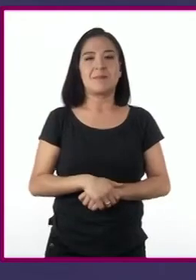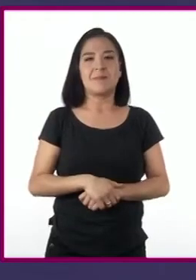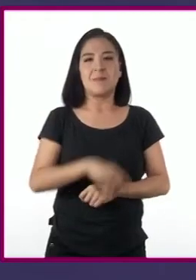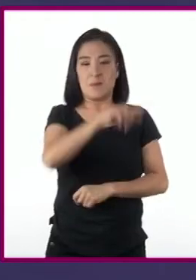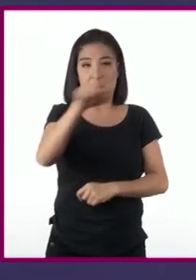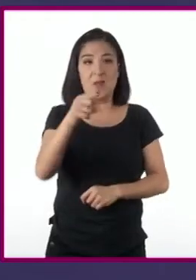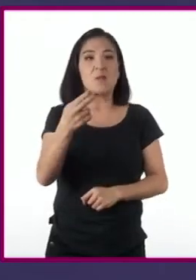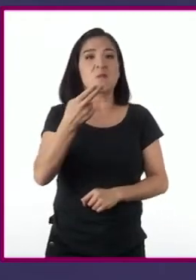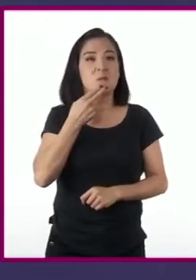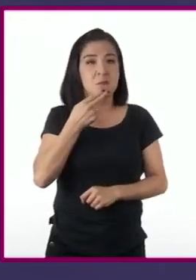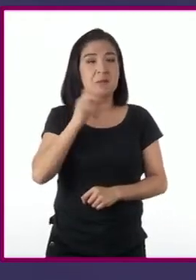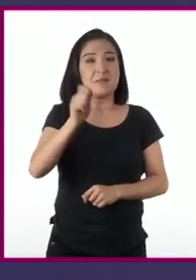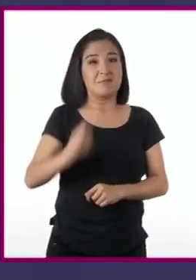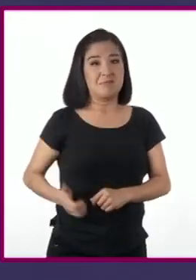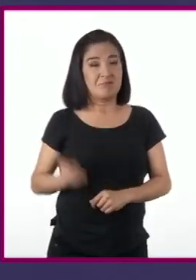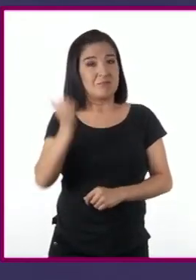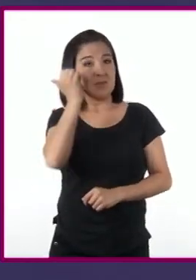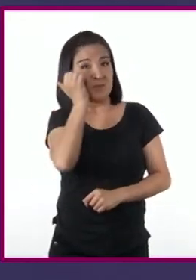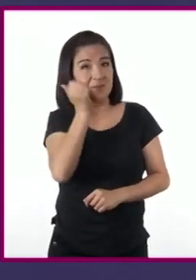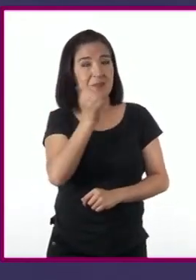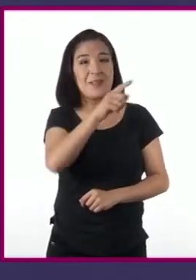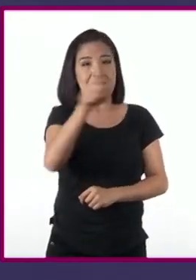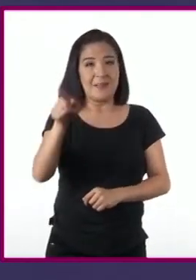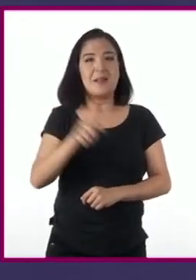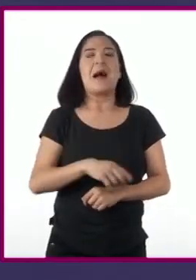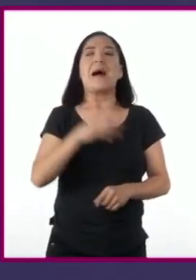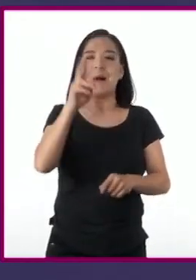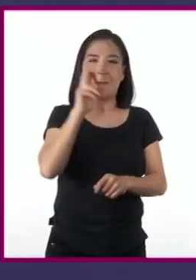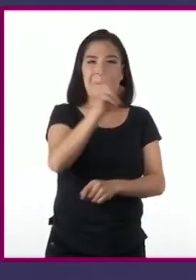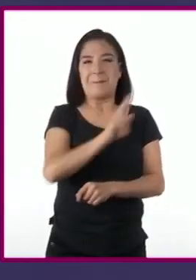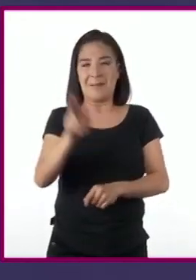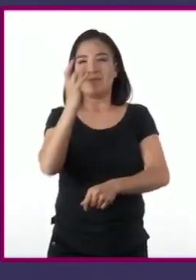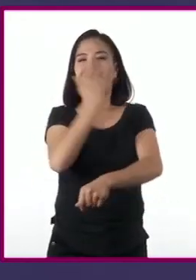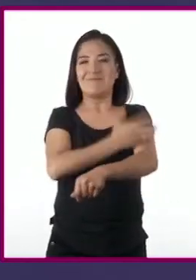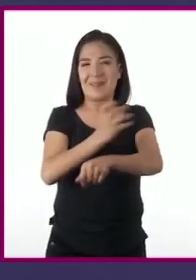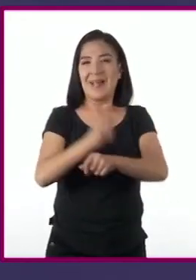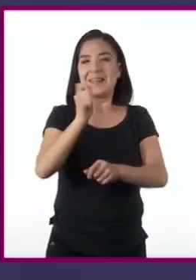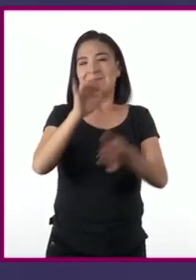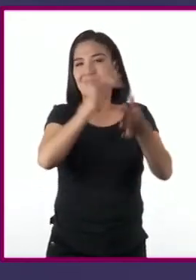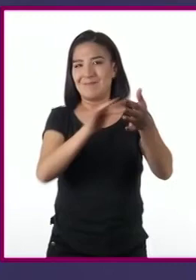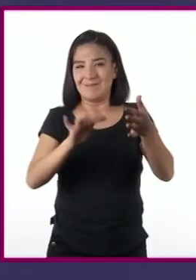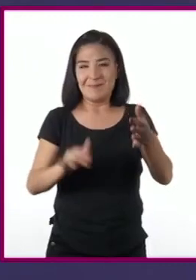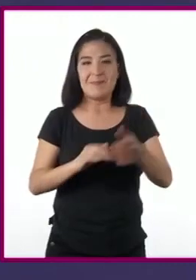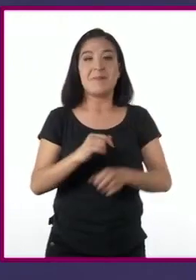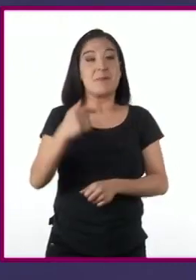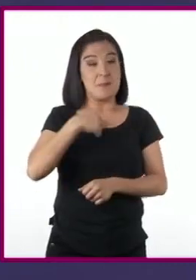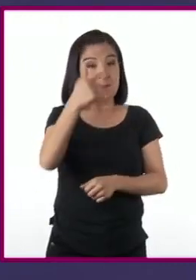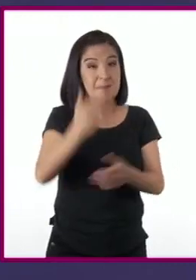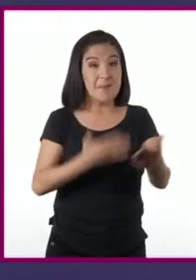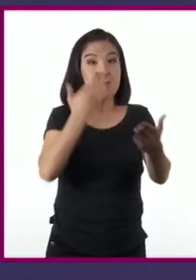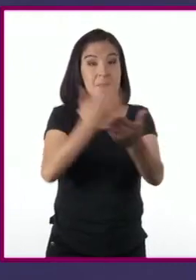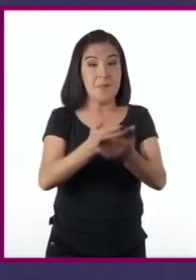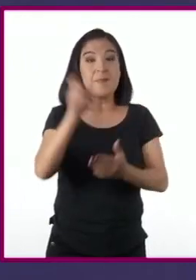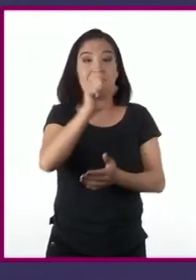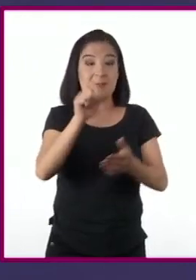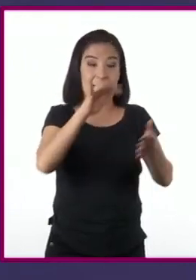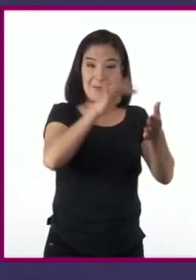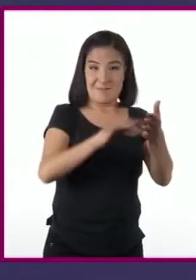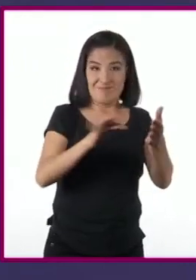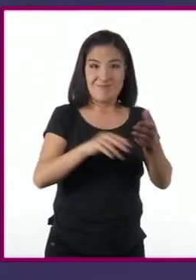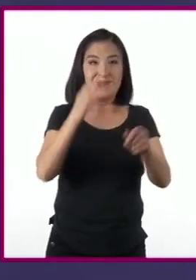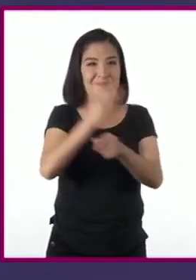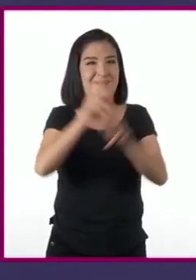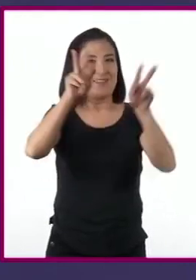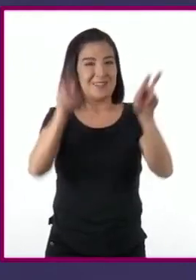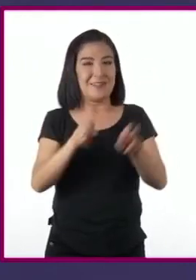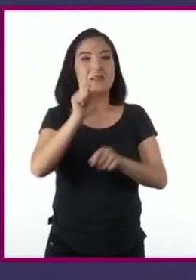usado teléfonos inteligentes? Acompáñenme ahora a leer este texto. Les propongo que mientras leamos el fragmento del